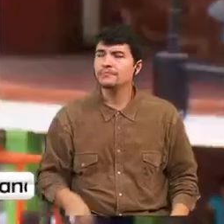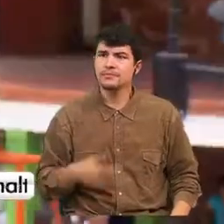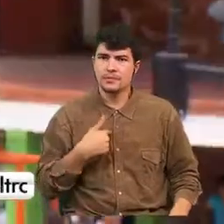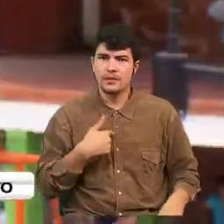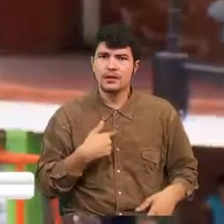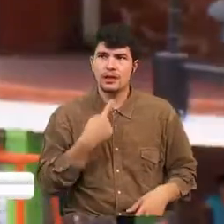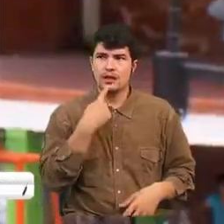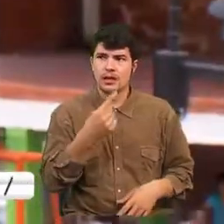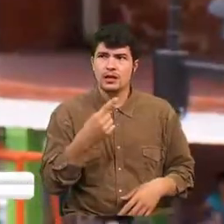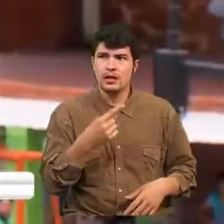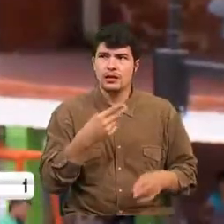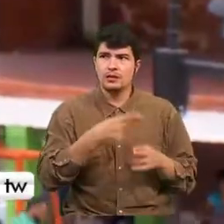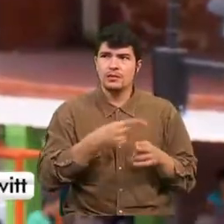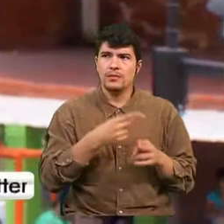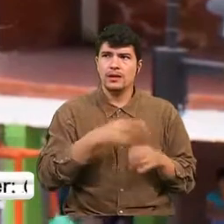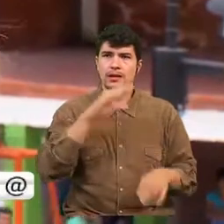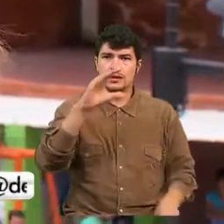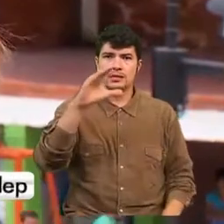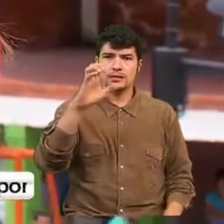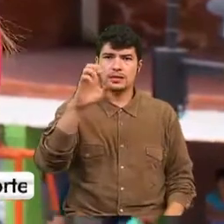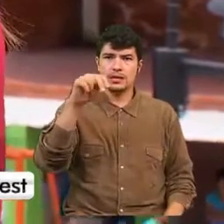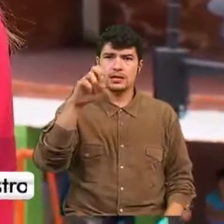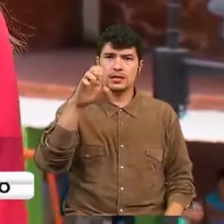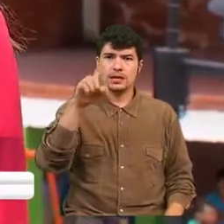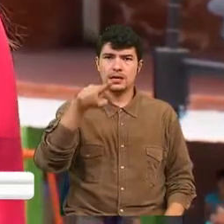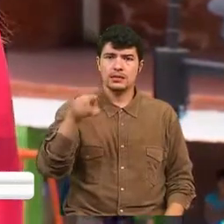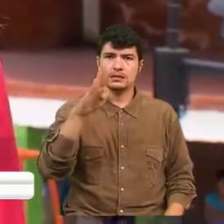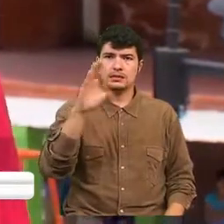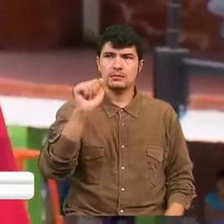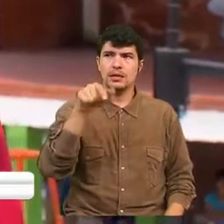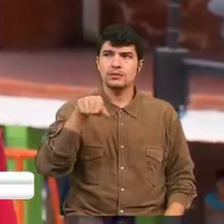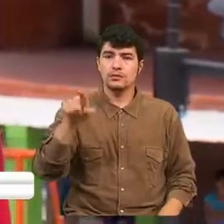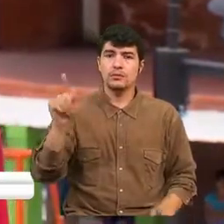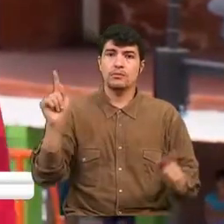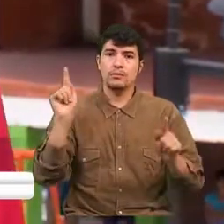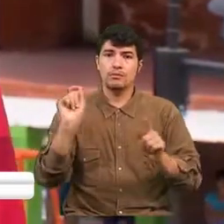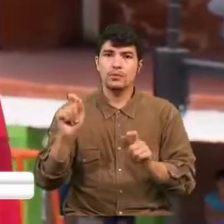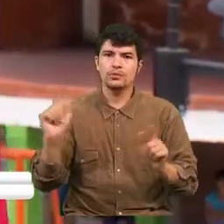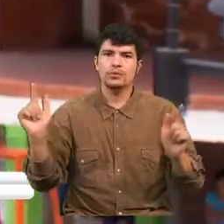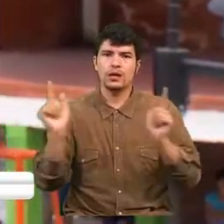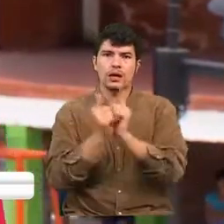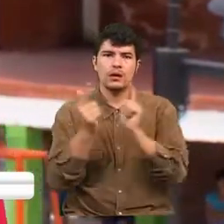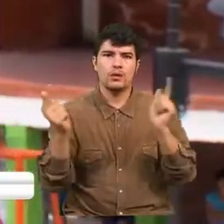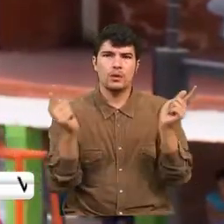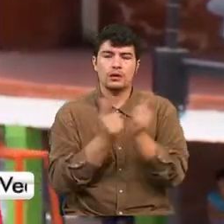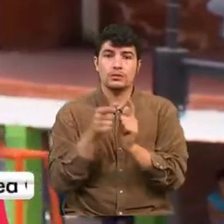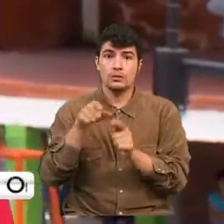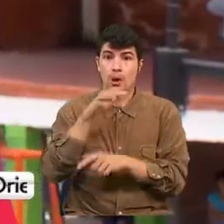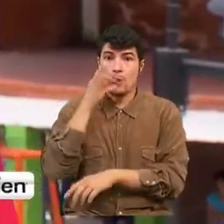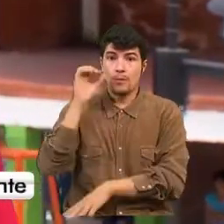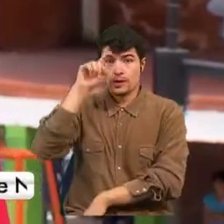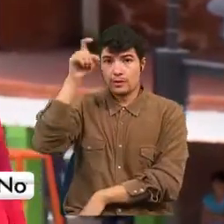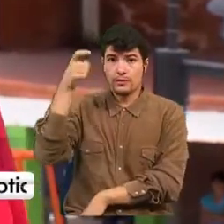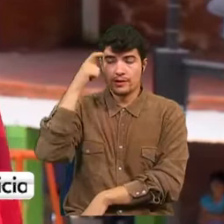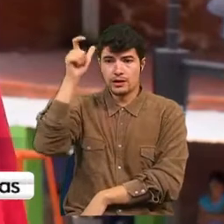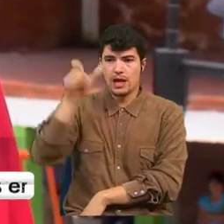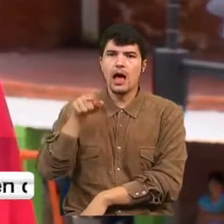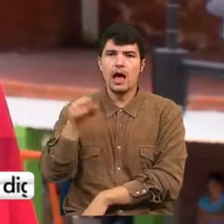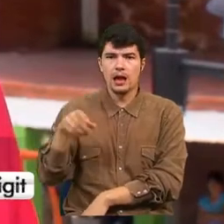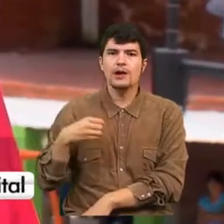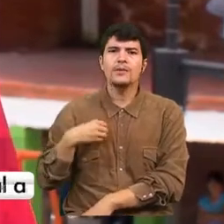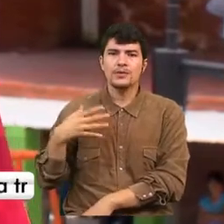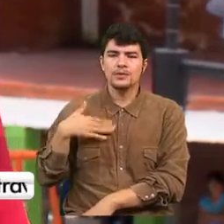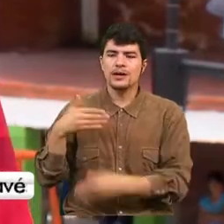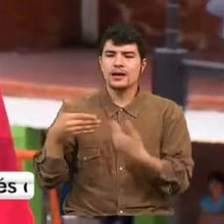John, Cenesba. Es un punto de encuentro en Barbosa de ahora en adelante. El señor gobernador Didier Tavera tuvo la